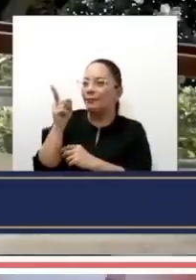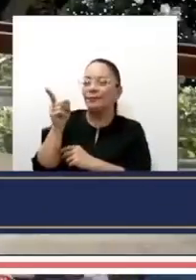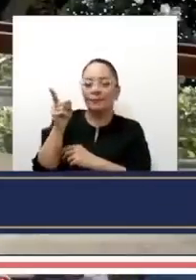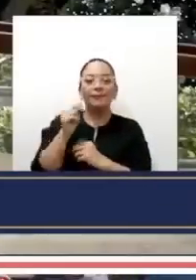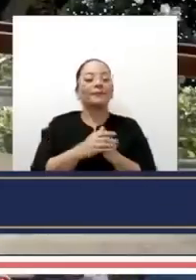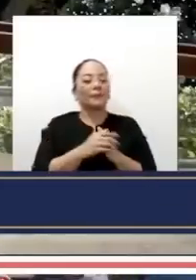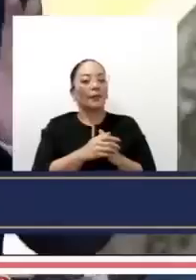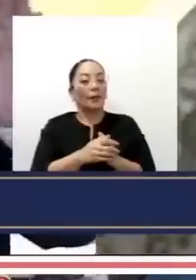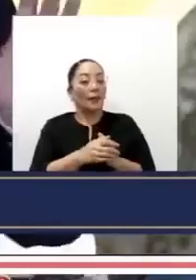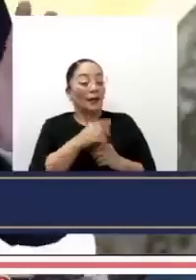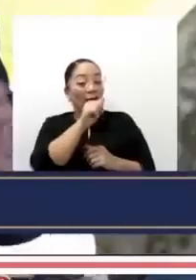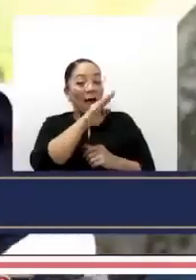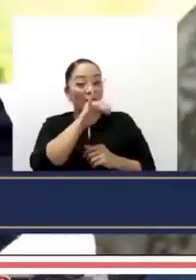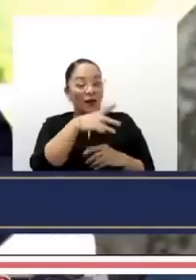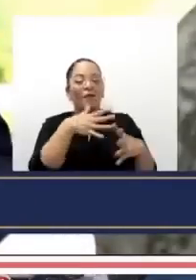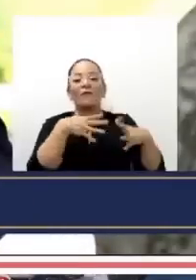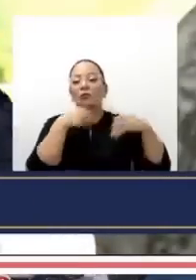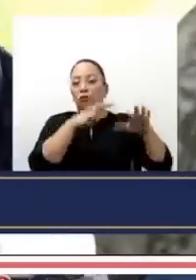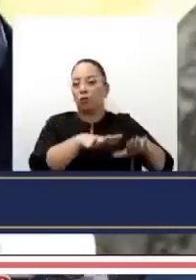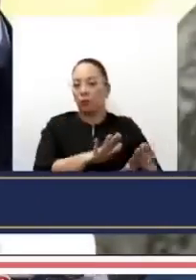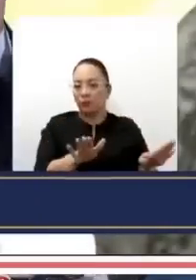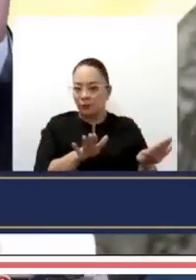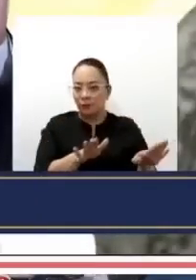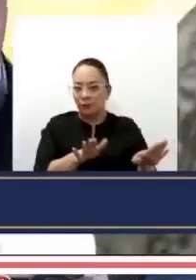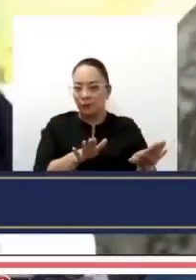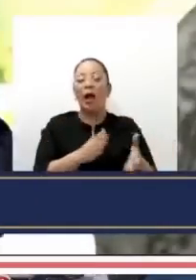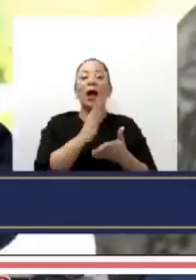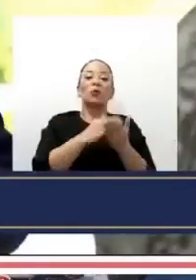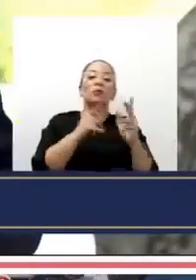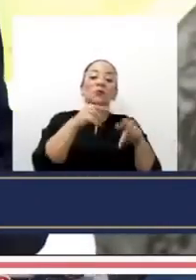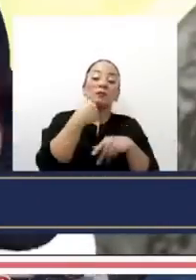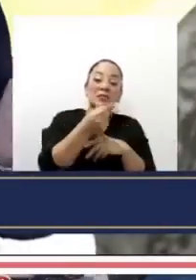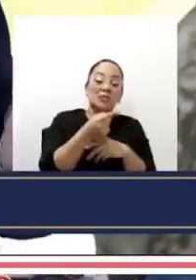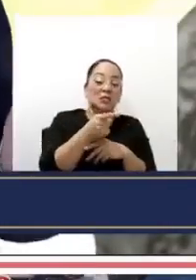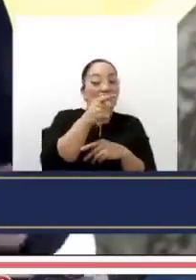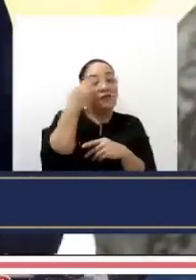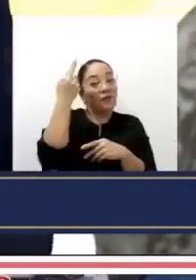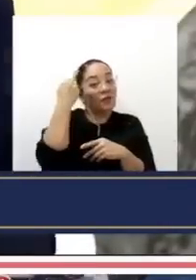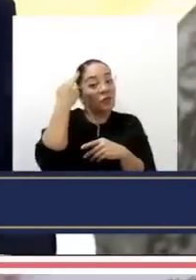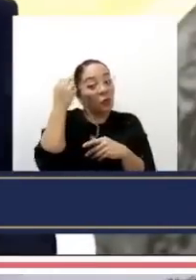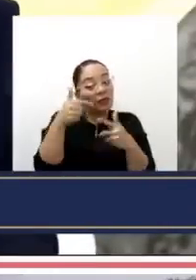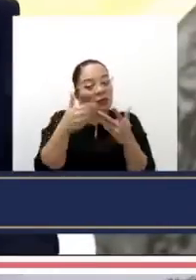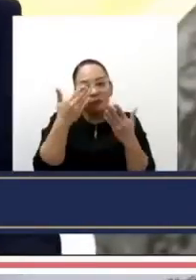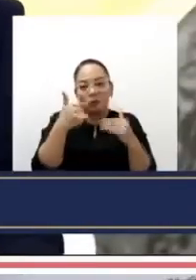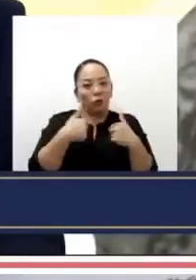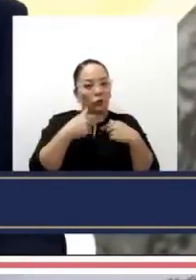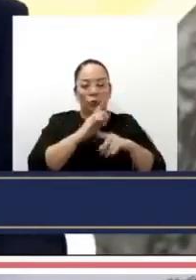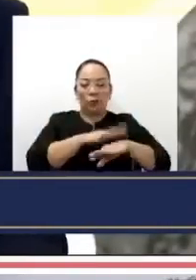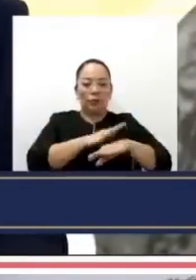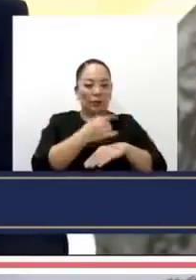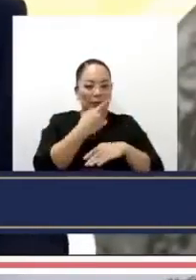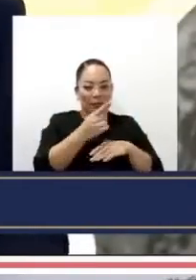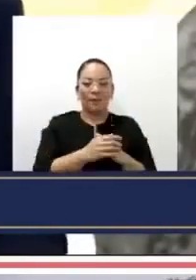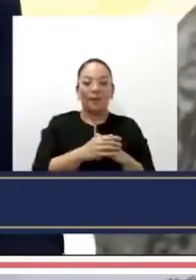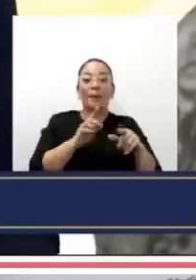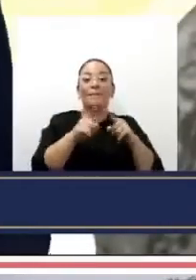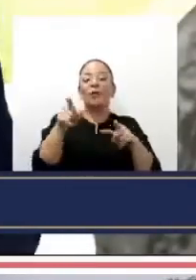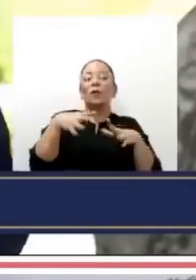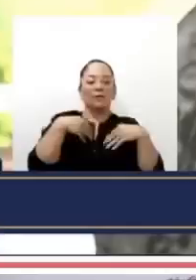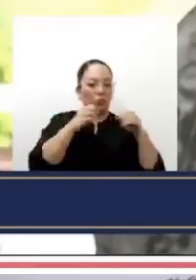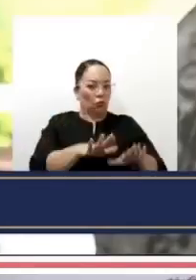Entonces, don Abel renunció. Algunos dicen que por algunas razones que yo no estoy autorizado a decir. El hecho es que